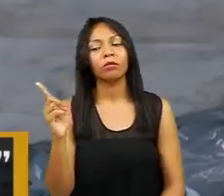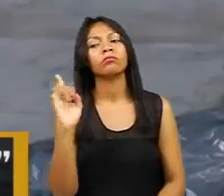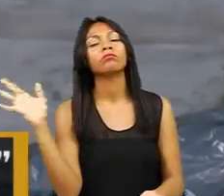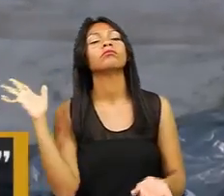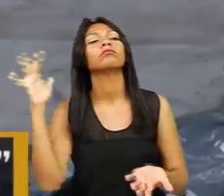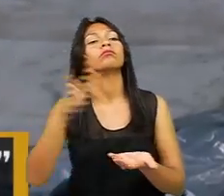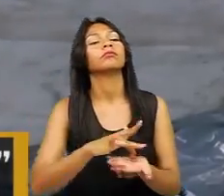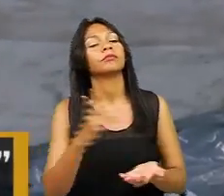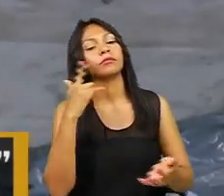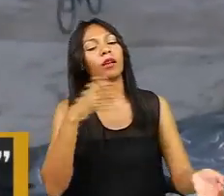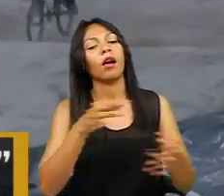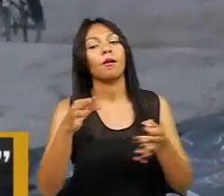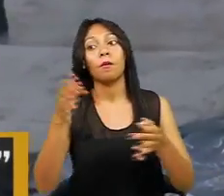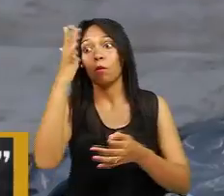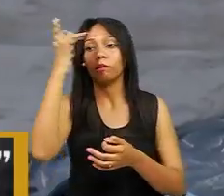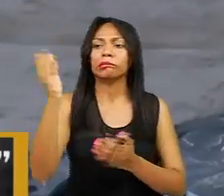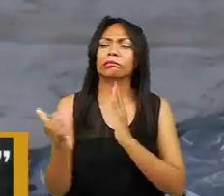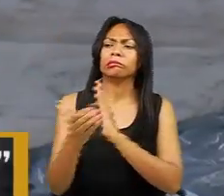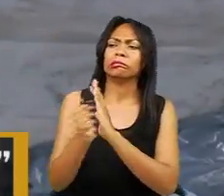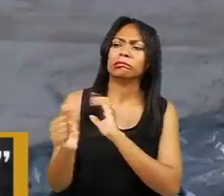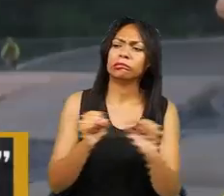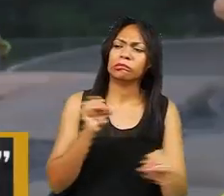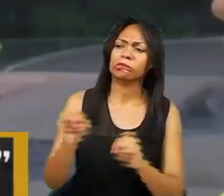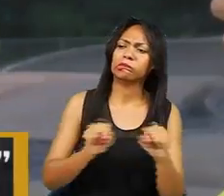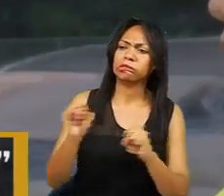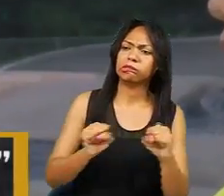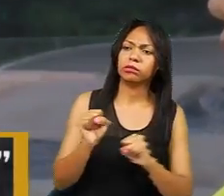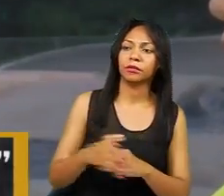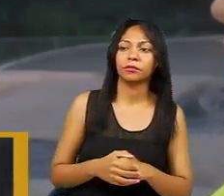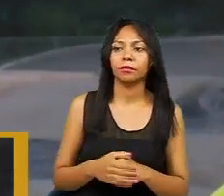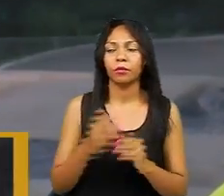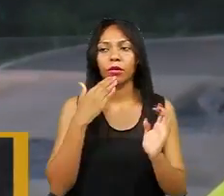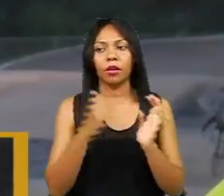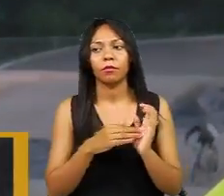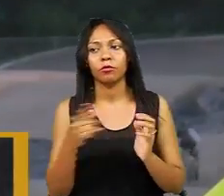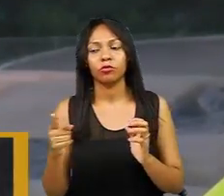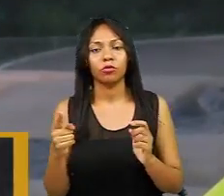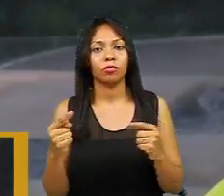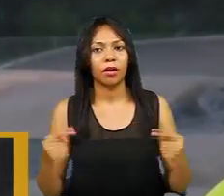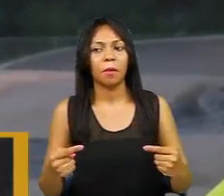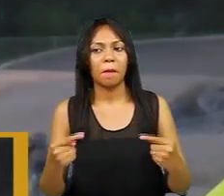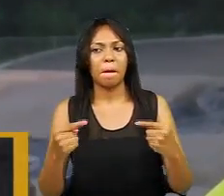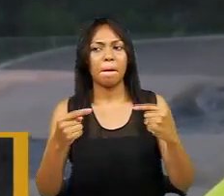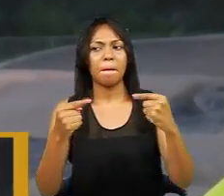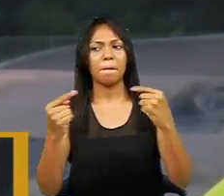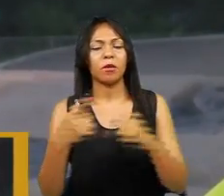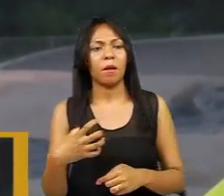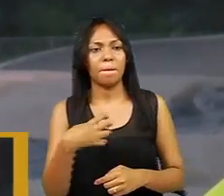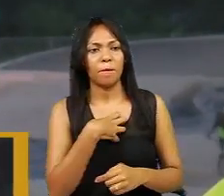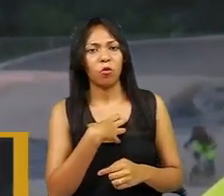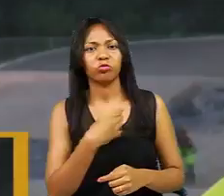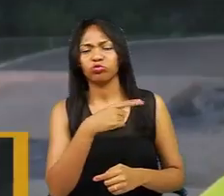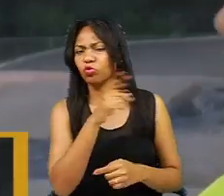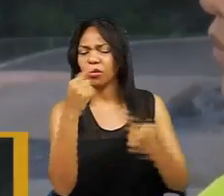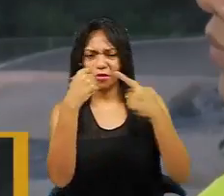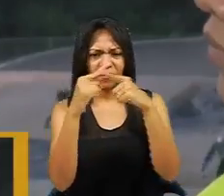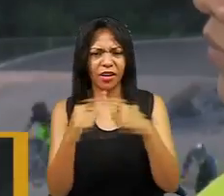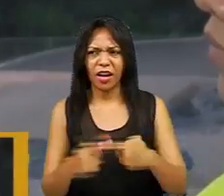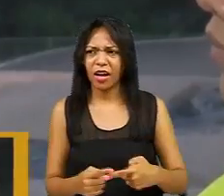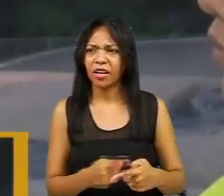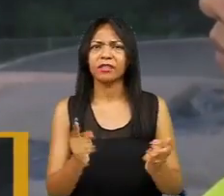destacado desempeño en la pista. He tenido la posibilidad de estar en Juegos Olímpicos, en Beijing, campeón panamericano, campeón latinoamericano,